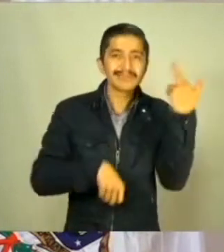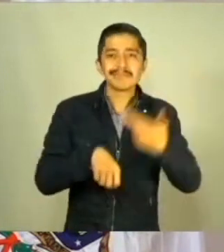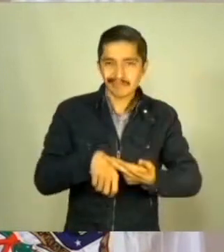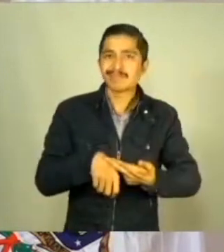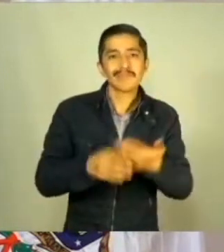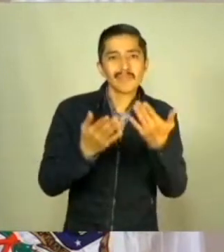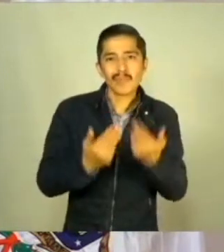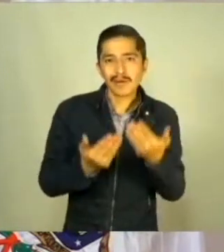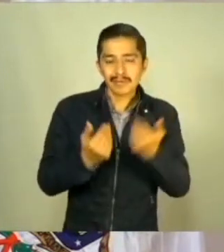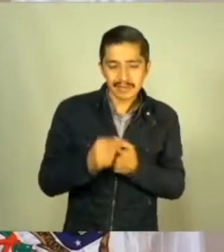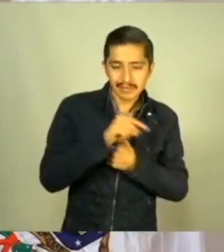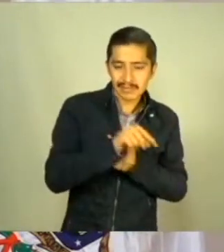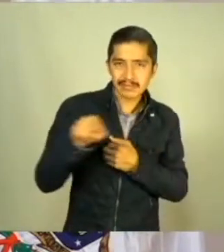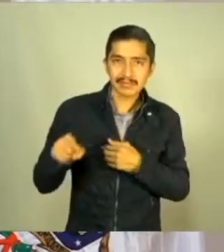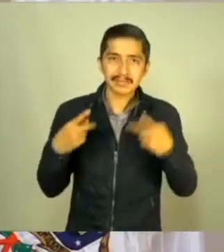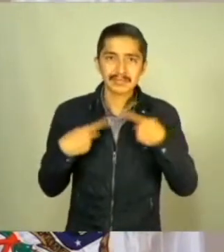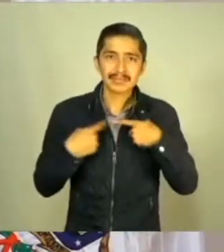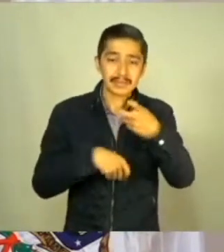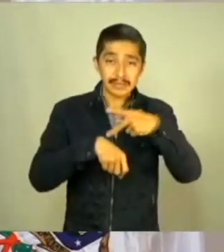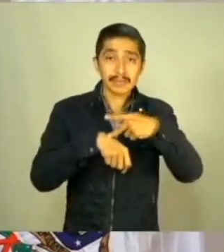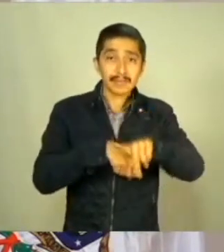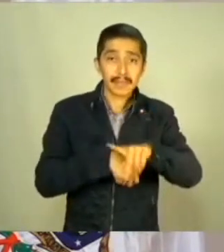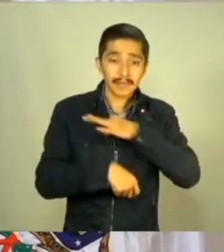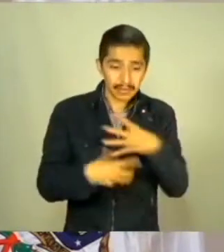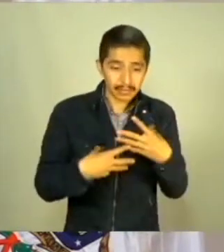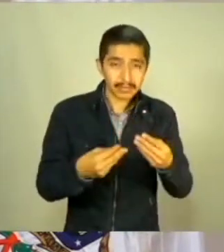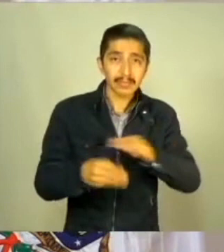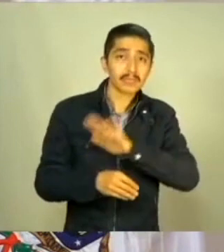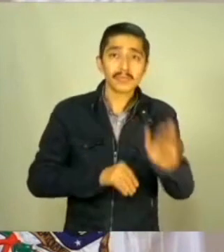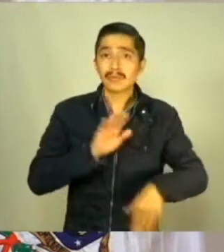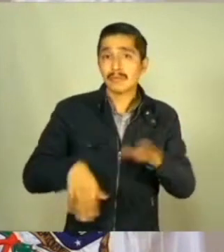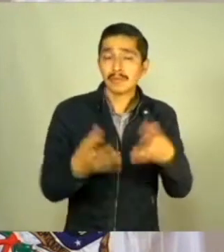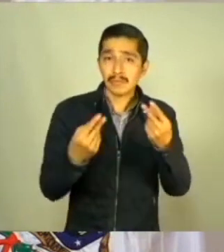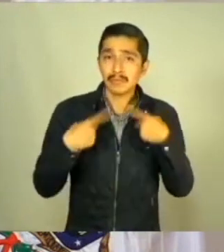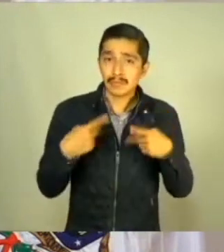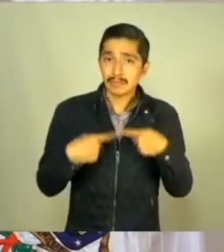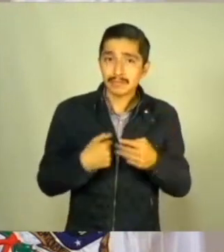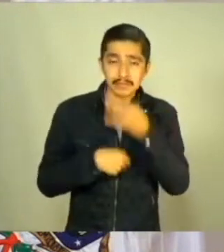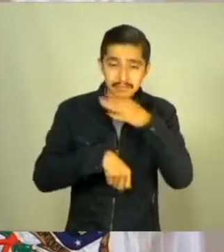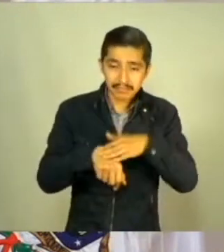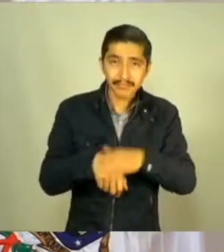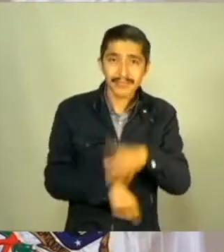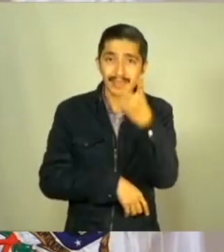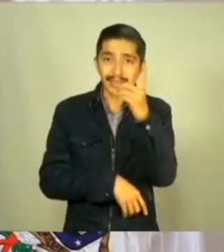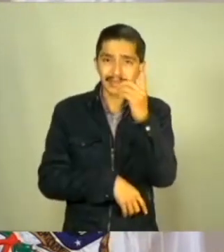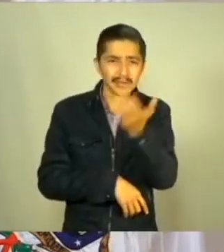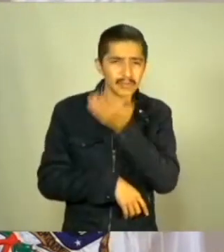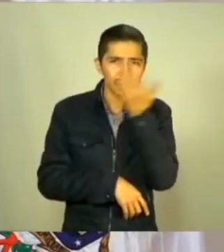porque pone en peligro de muerte a mucha gente diciembre por tradición